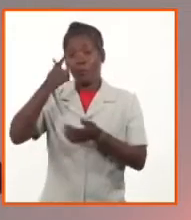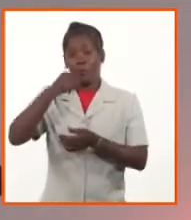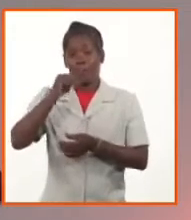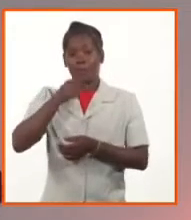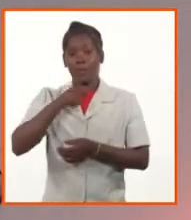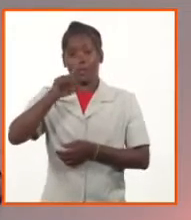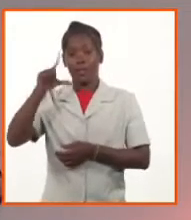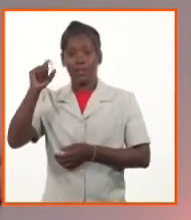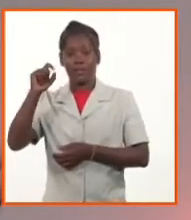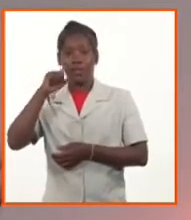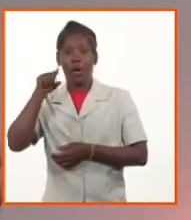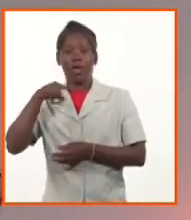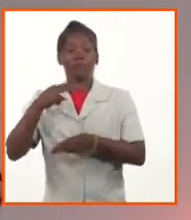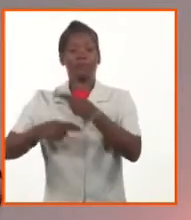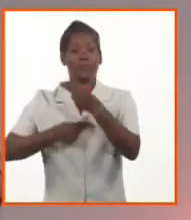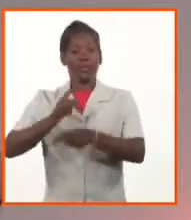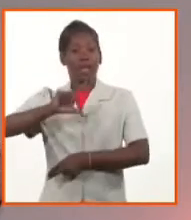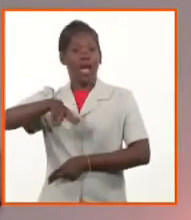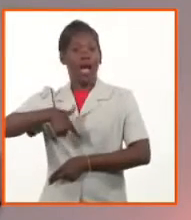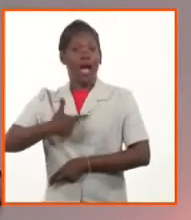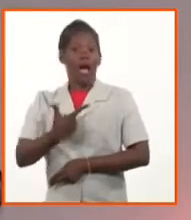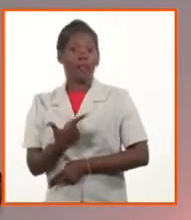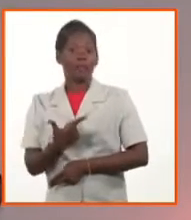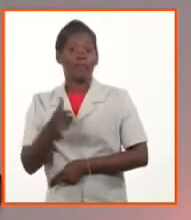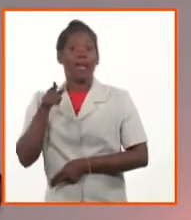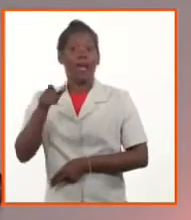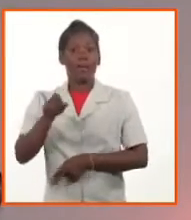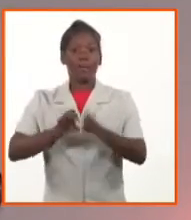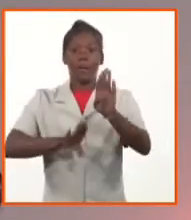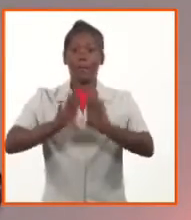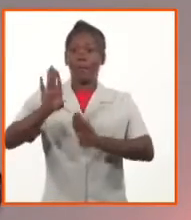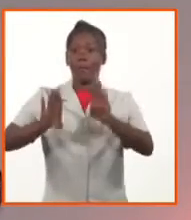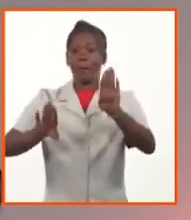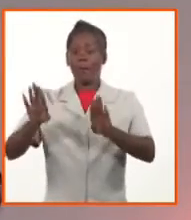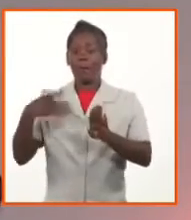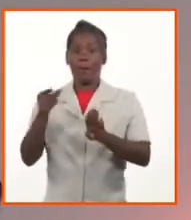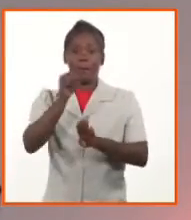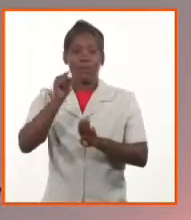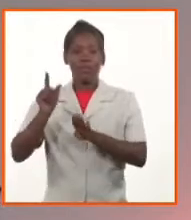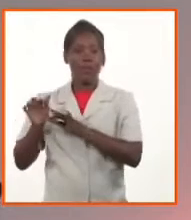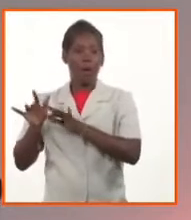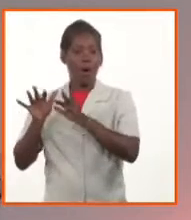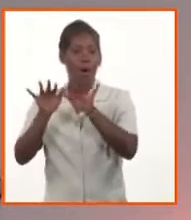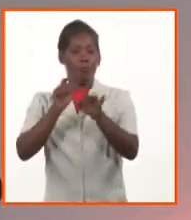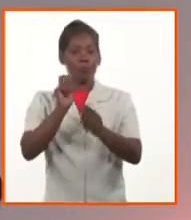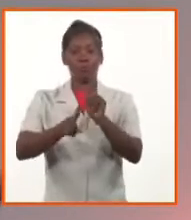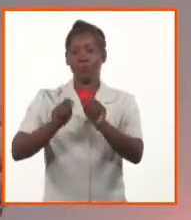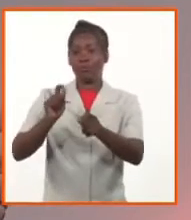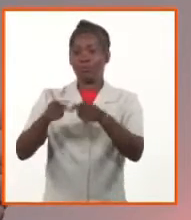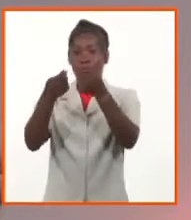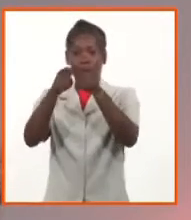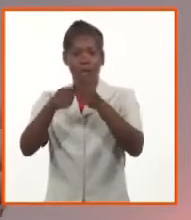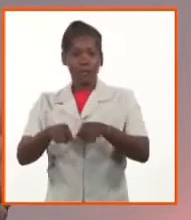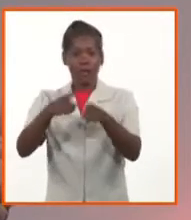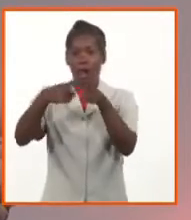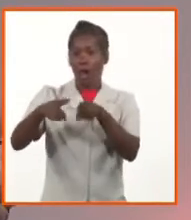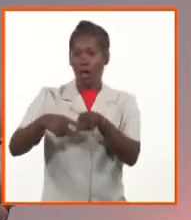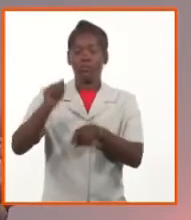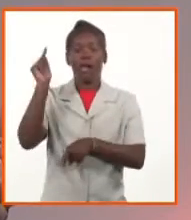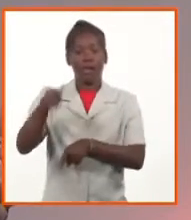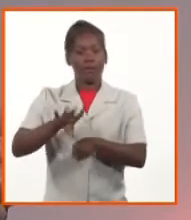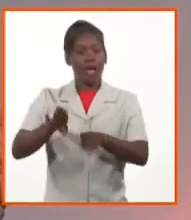asociación tiene también una plataforma enorme de promoción, de comunicación, con eventos propios que son gestados y concretados